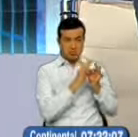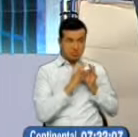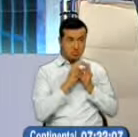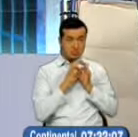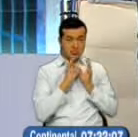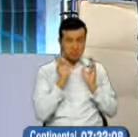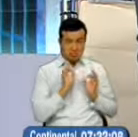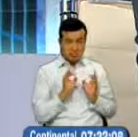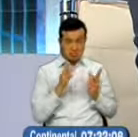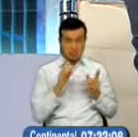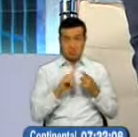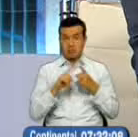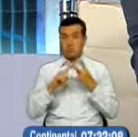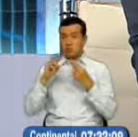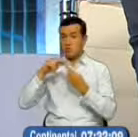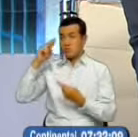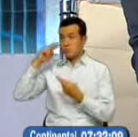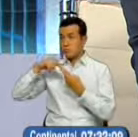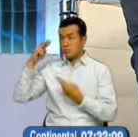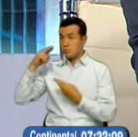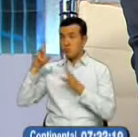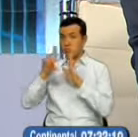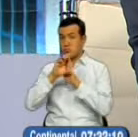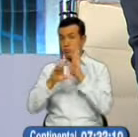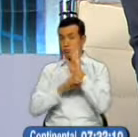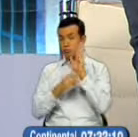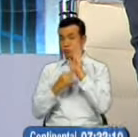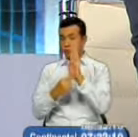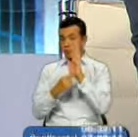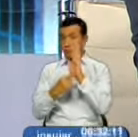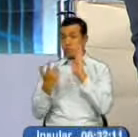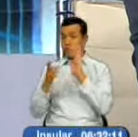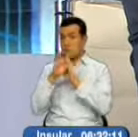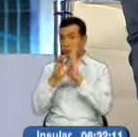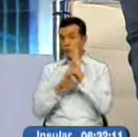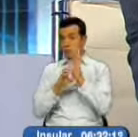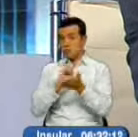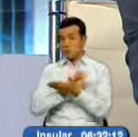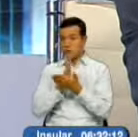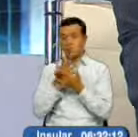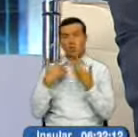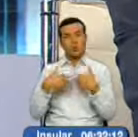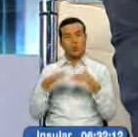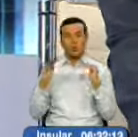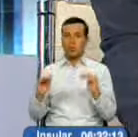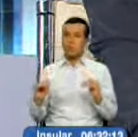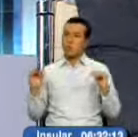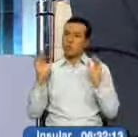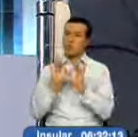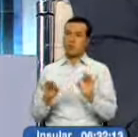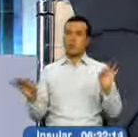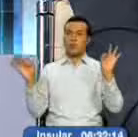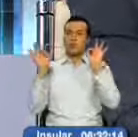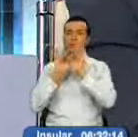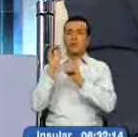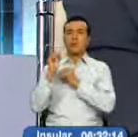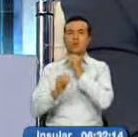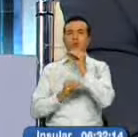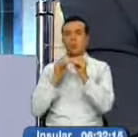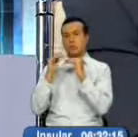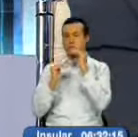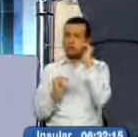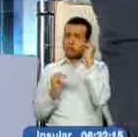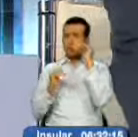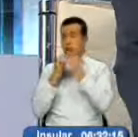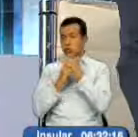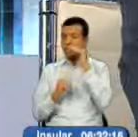esperaba. Y el otro tema es la regionalización que establece la Constitución de Montecristi, porque eso hubiera sido fabuloso en el sentido de poder romper las